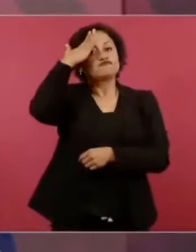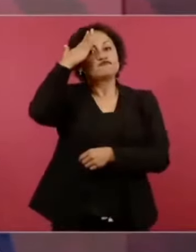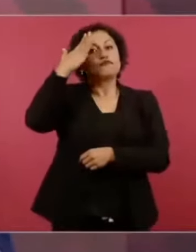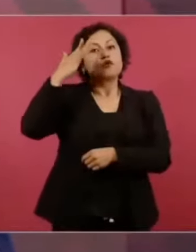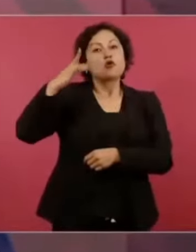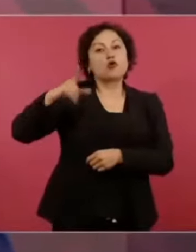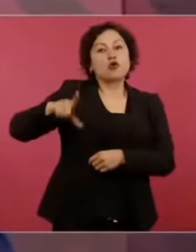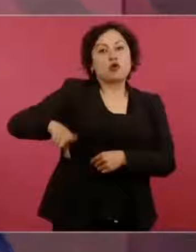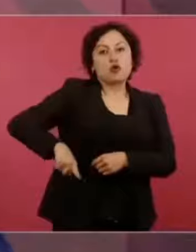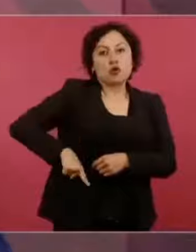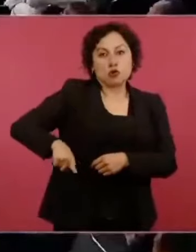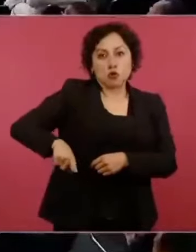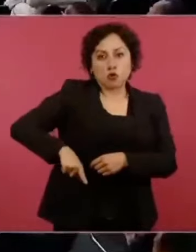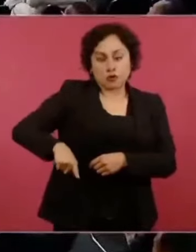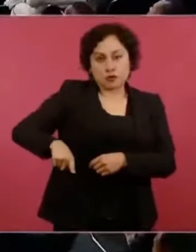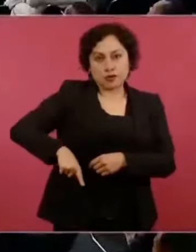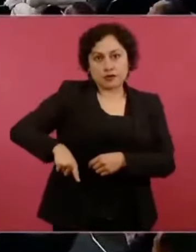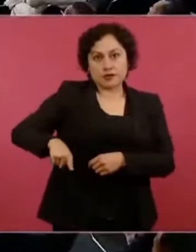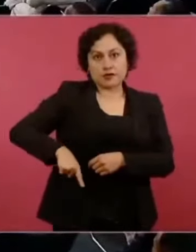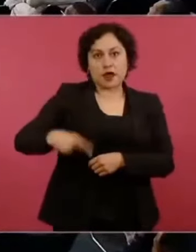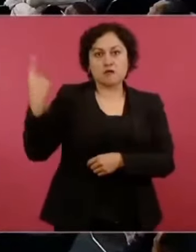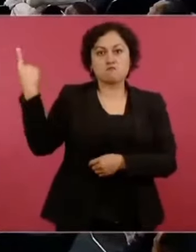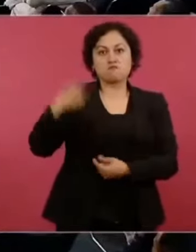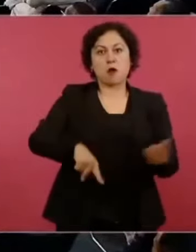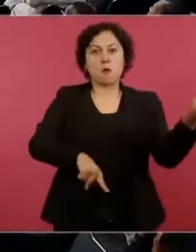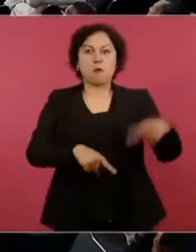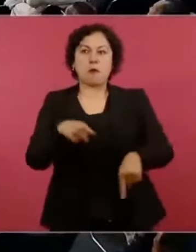es un tal por cual,